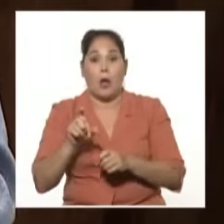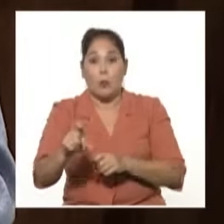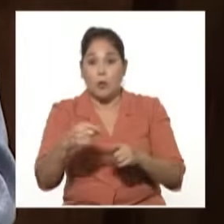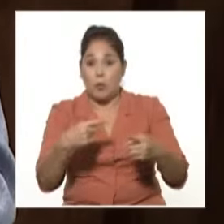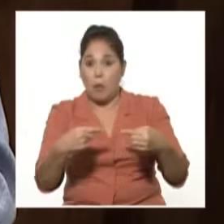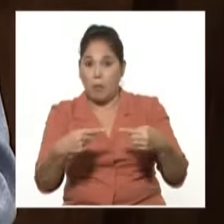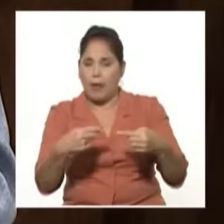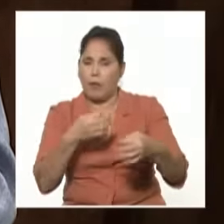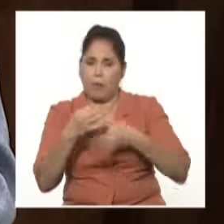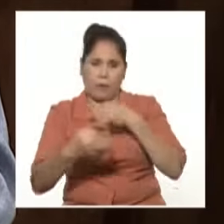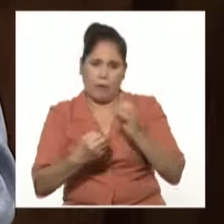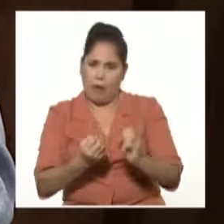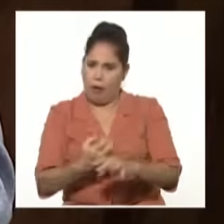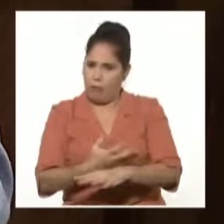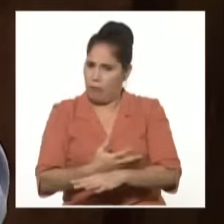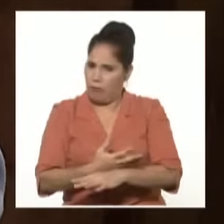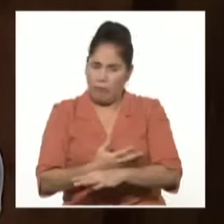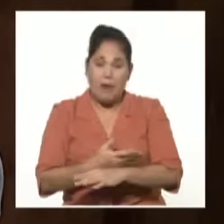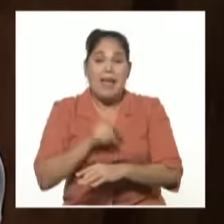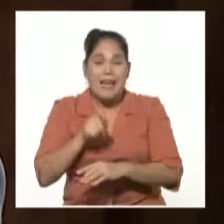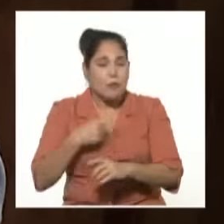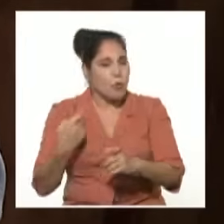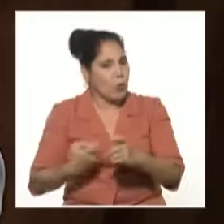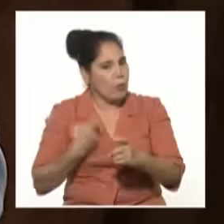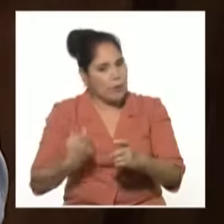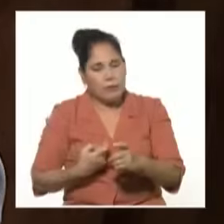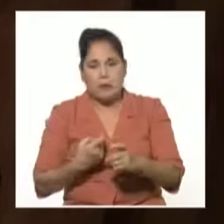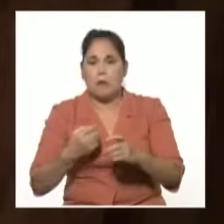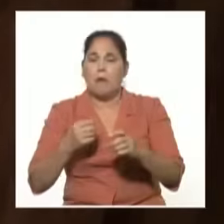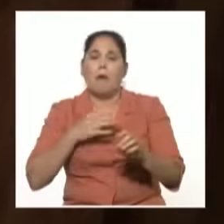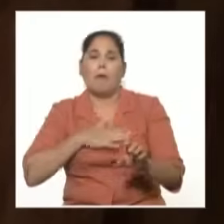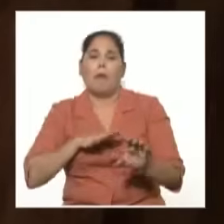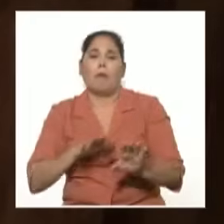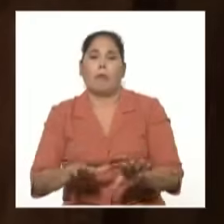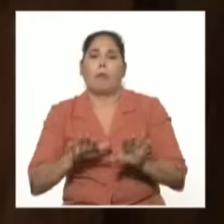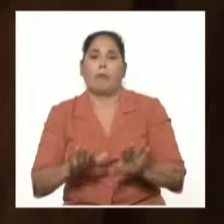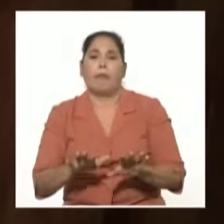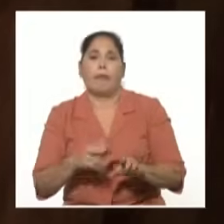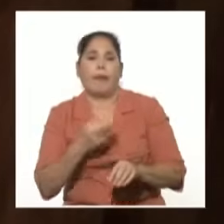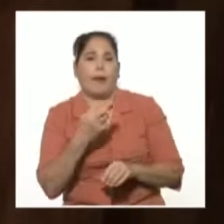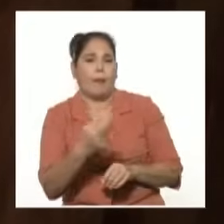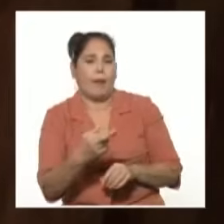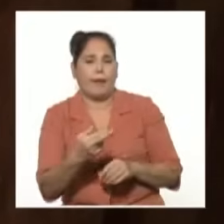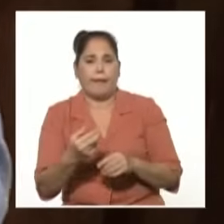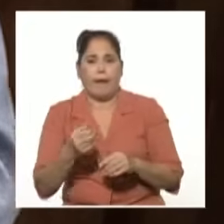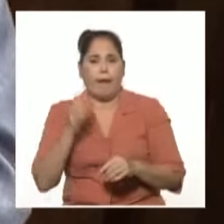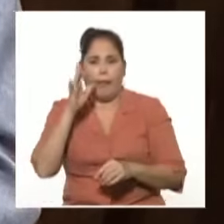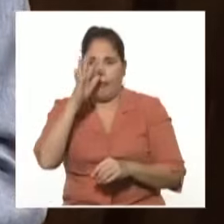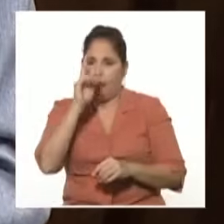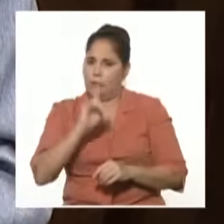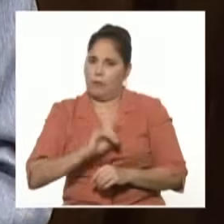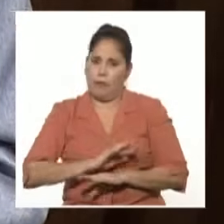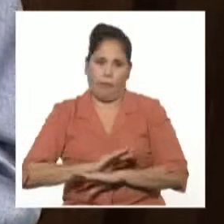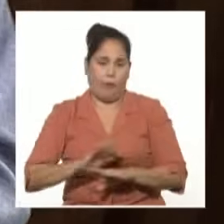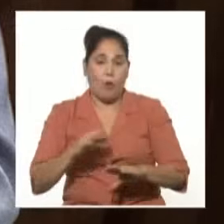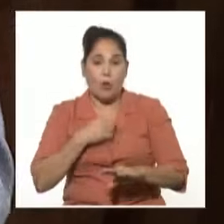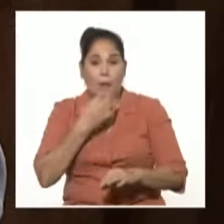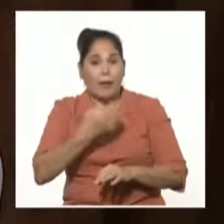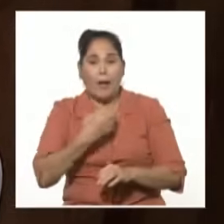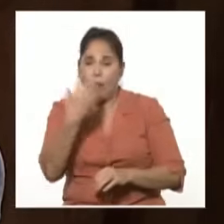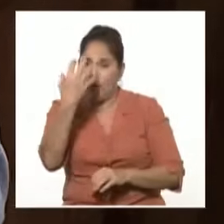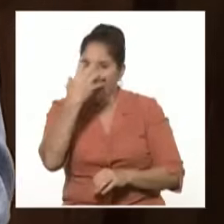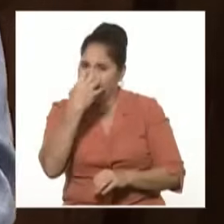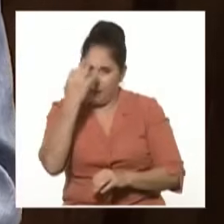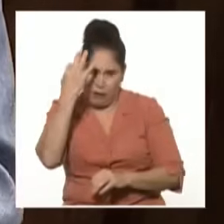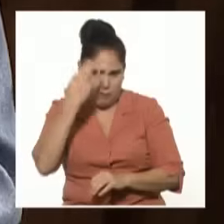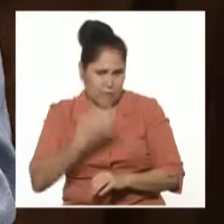sido claros. Hay que combatir el formalismo, la rutina, la complacencia, el autoengaño. Hemos hablado de crítica y